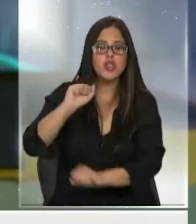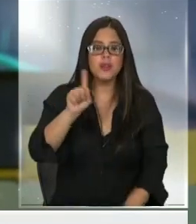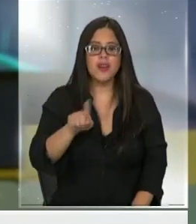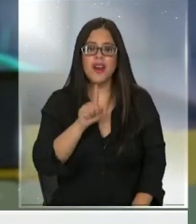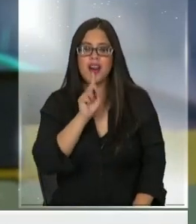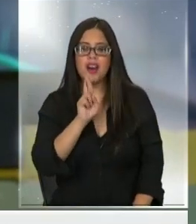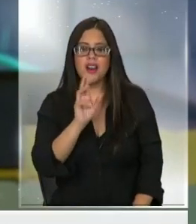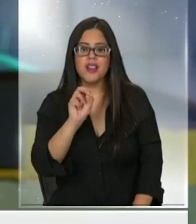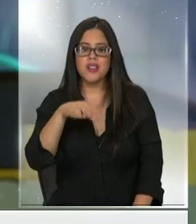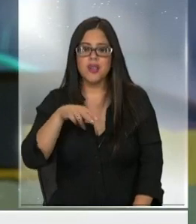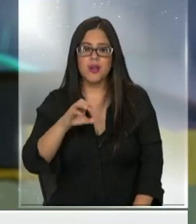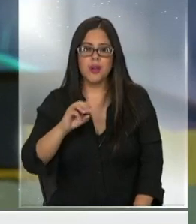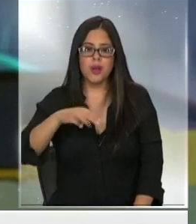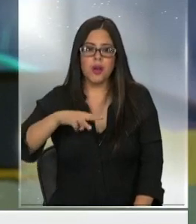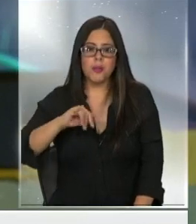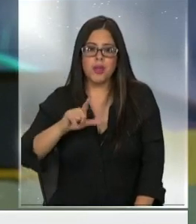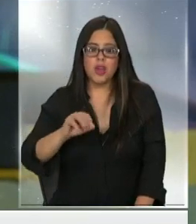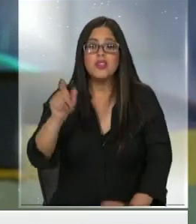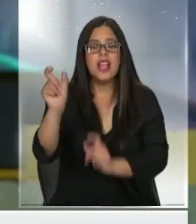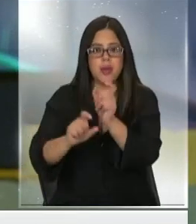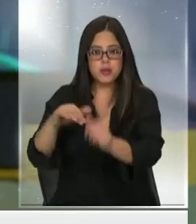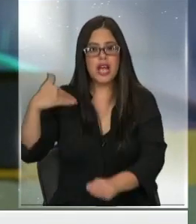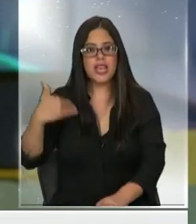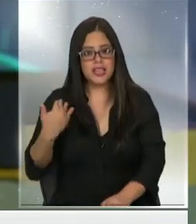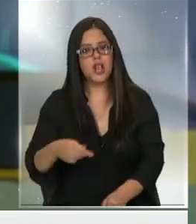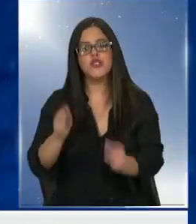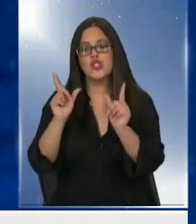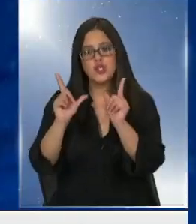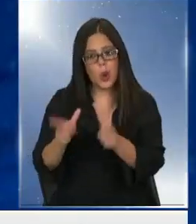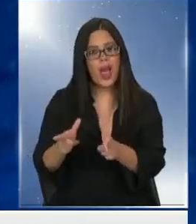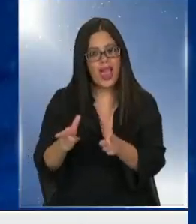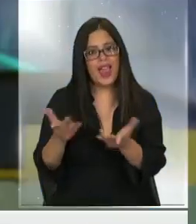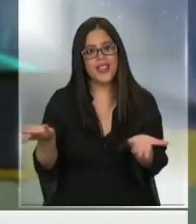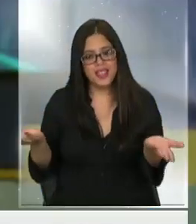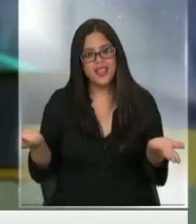los argentinos tuvieron toda la suerte que no tuvimos nosotros, en un 100%.